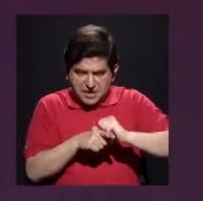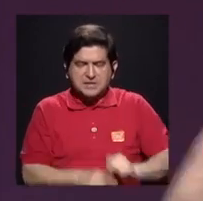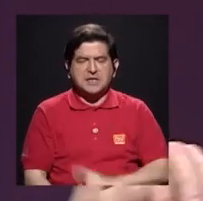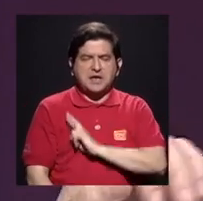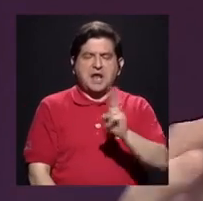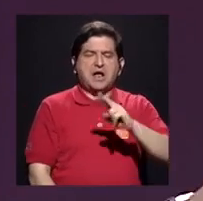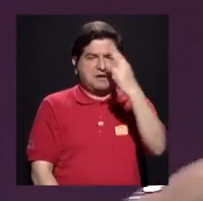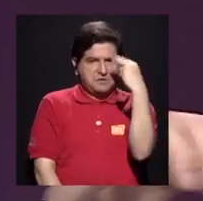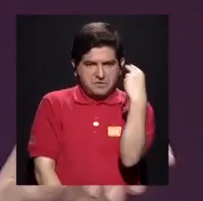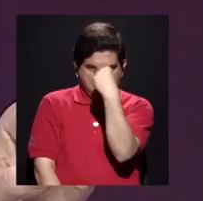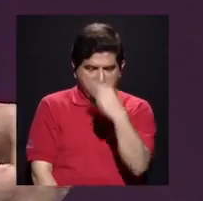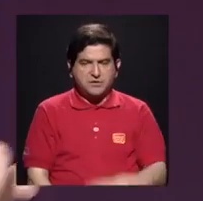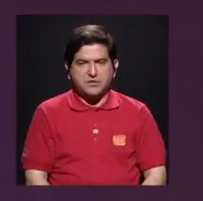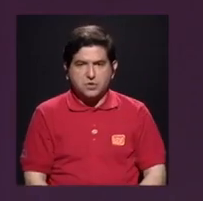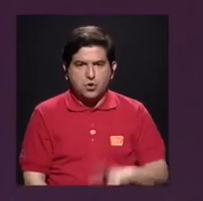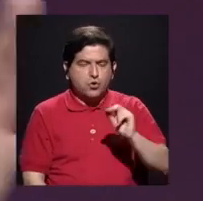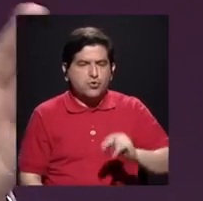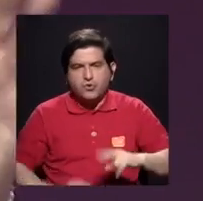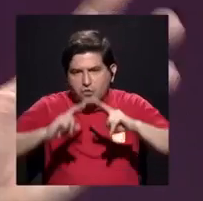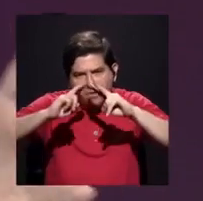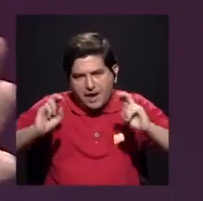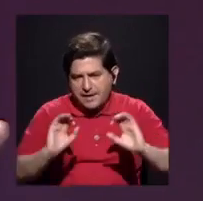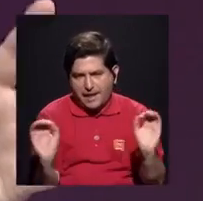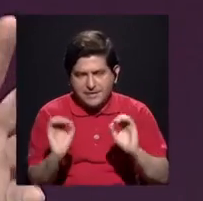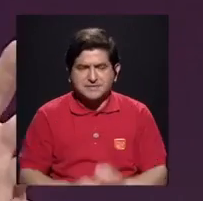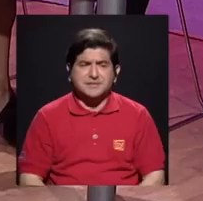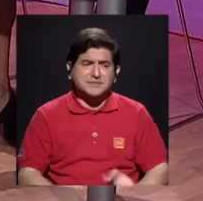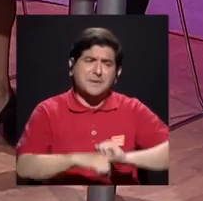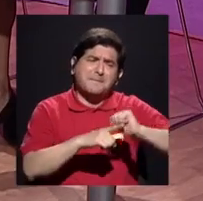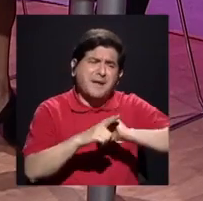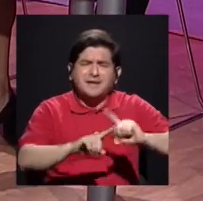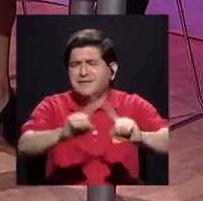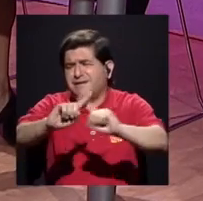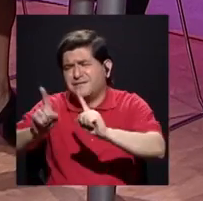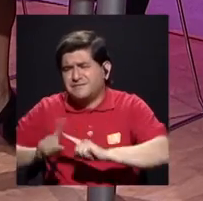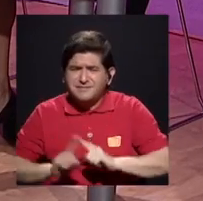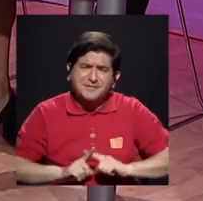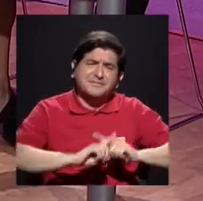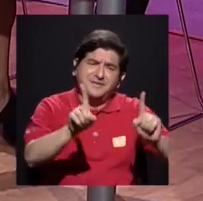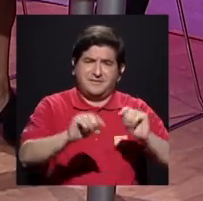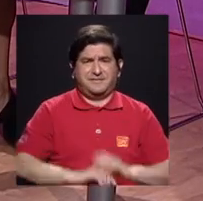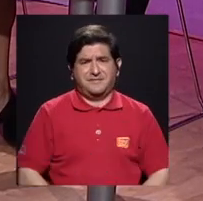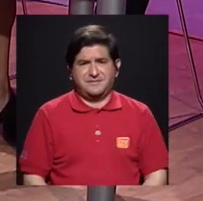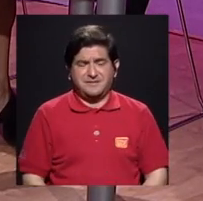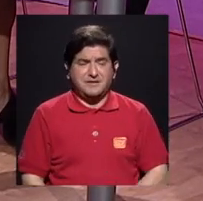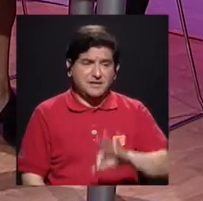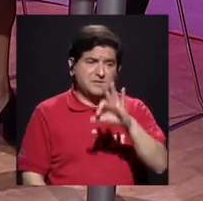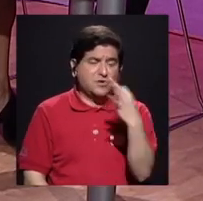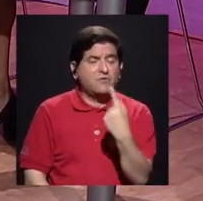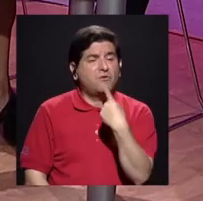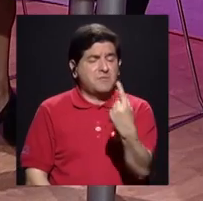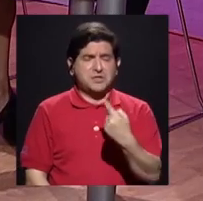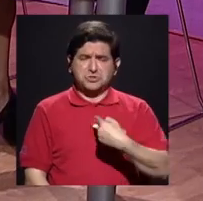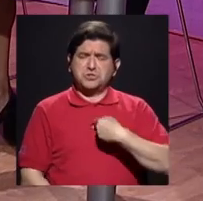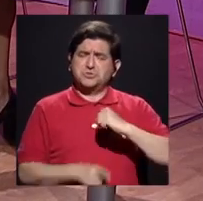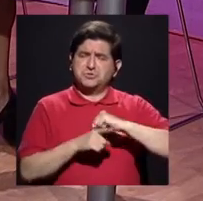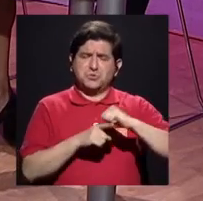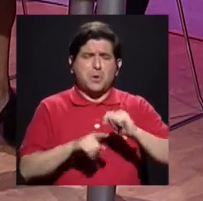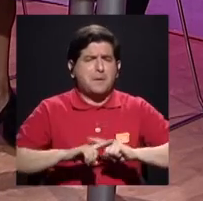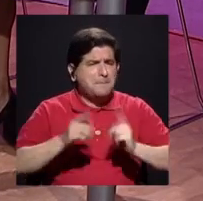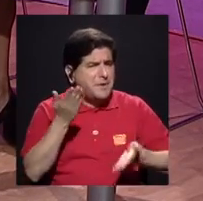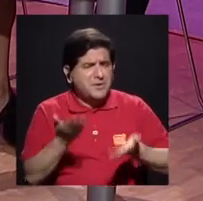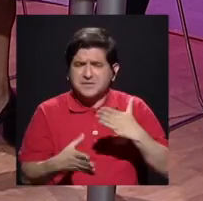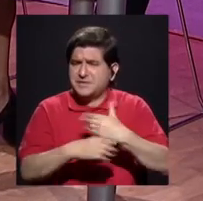sin hacer las distinciones que hacías porque prácticas hay muchas formas de decir que se practica sin hacerlo